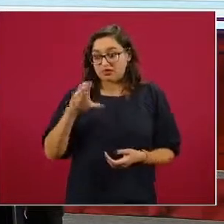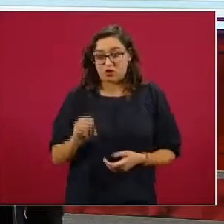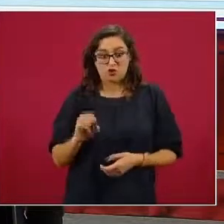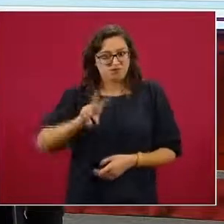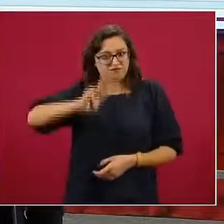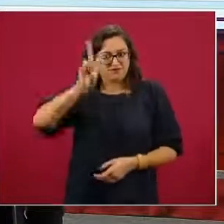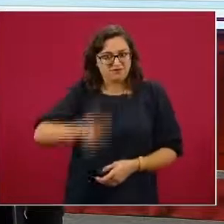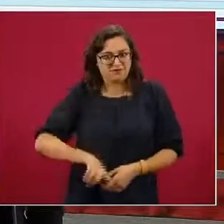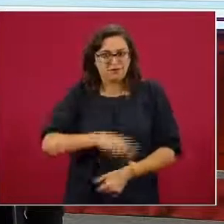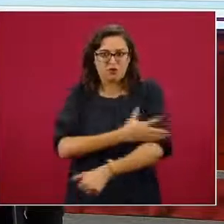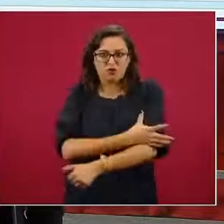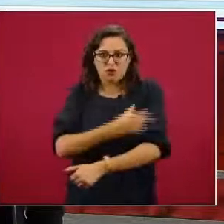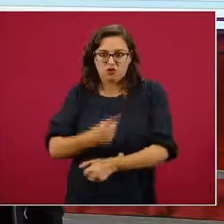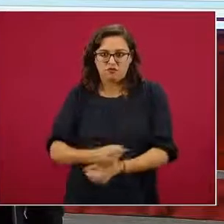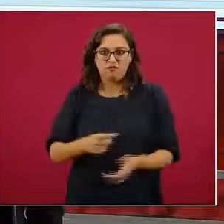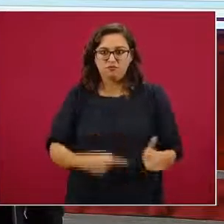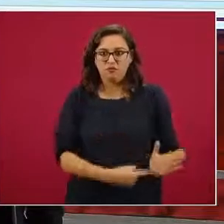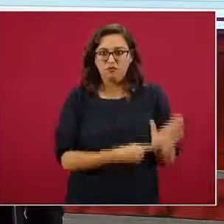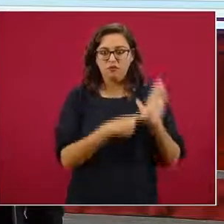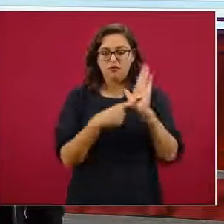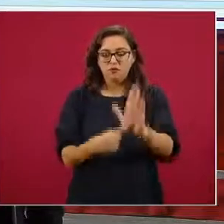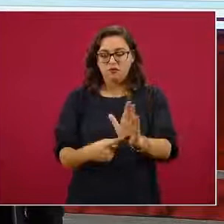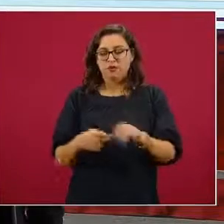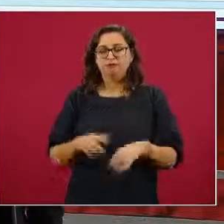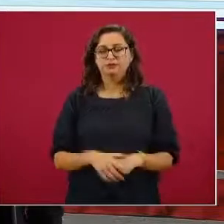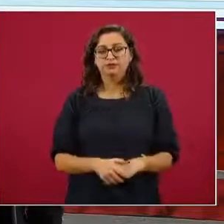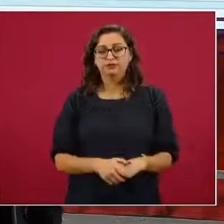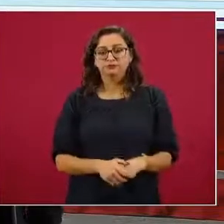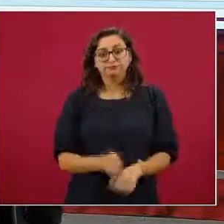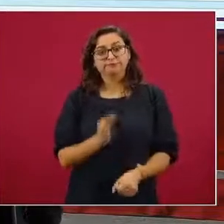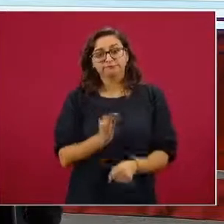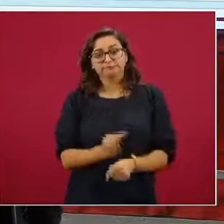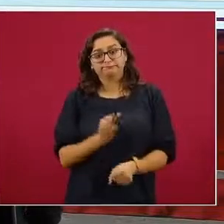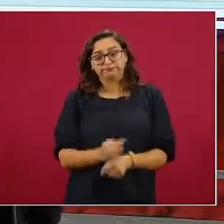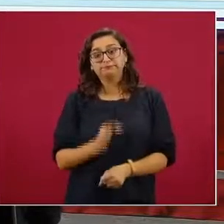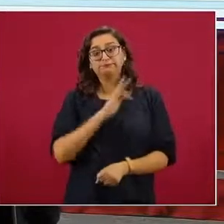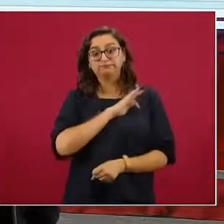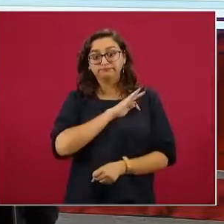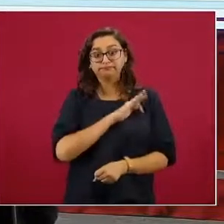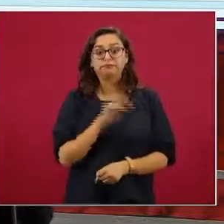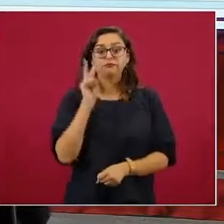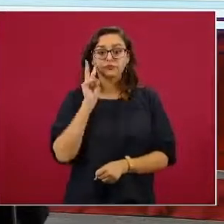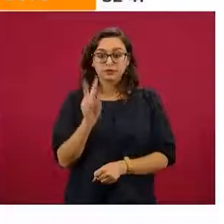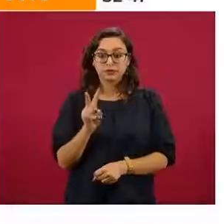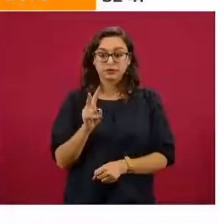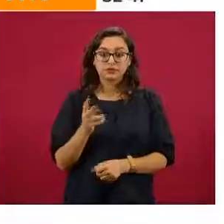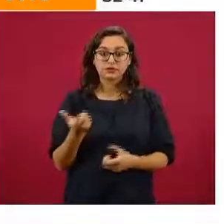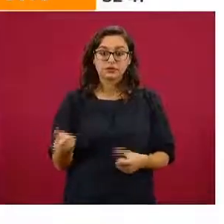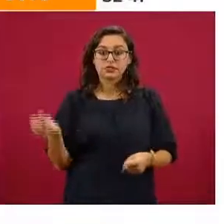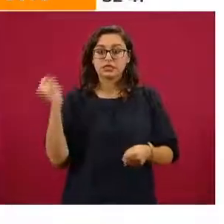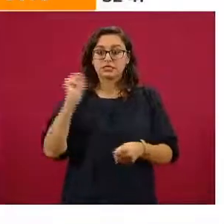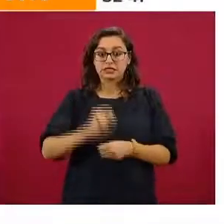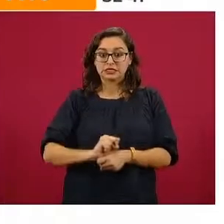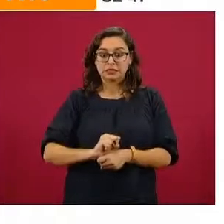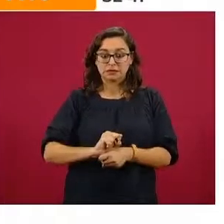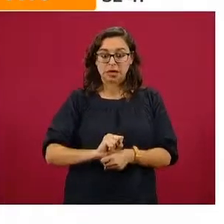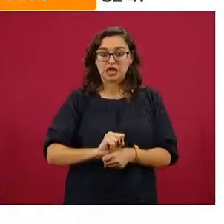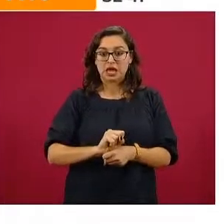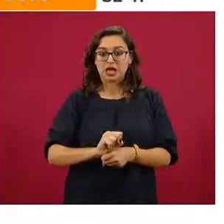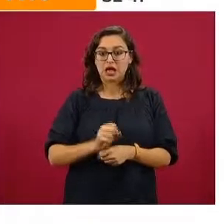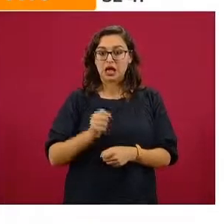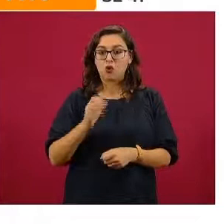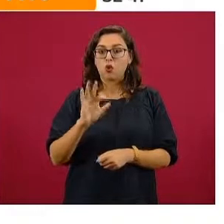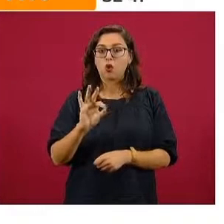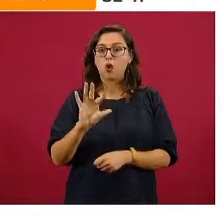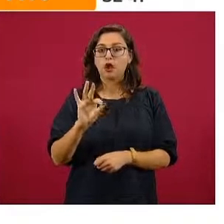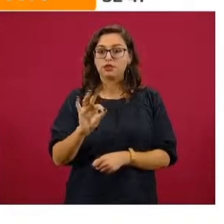verdad. Y aquí tenemos justamente la circunstancia de que estamos en la semana 43 en este